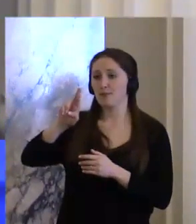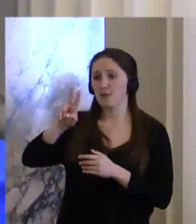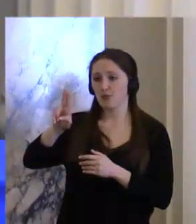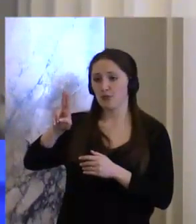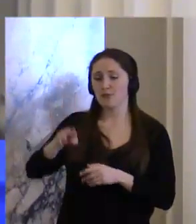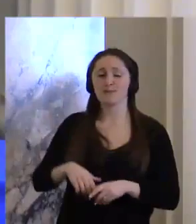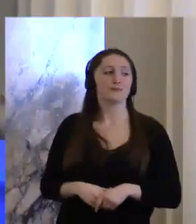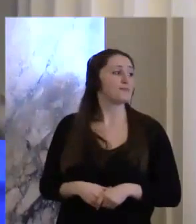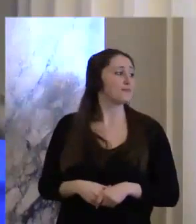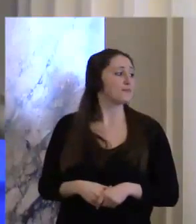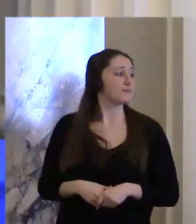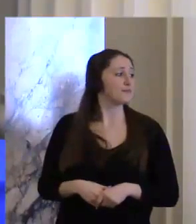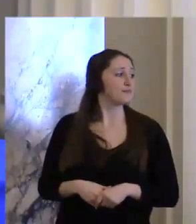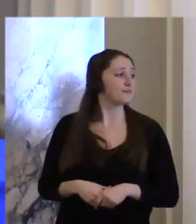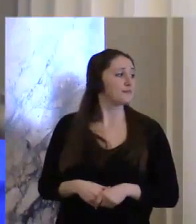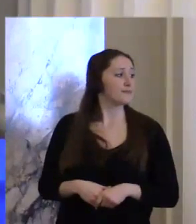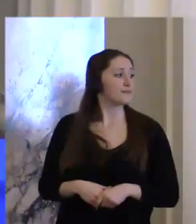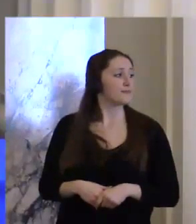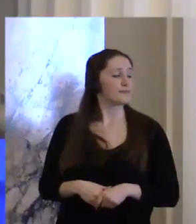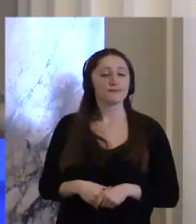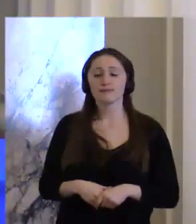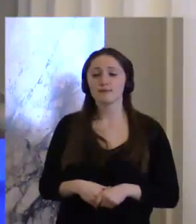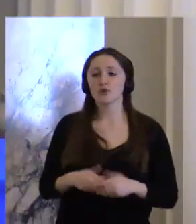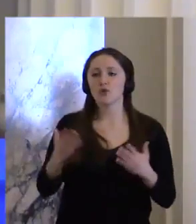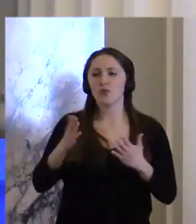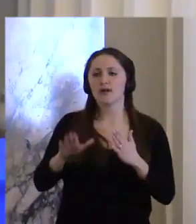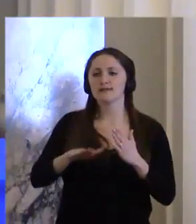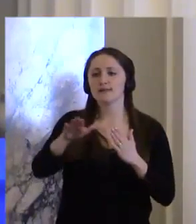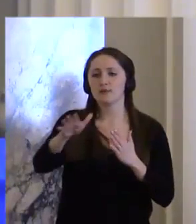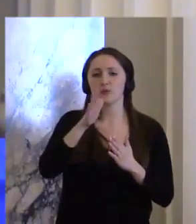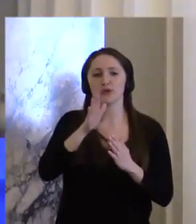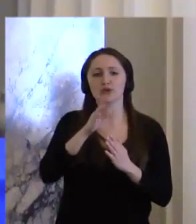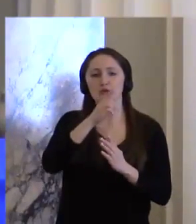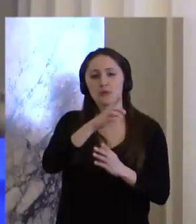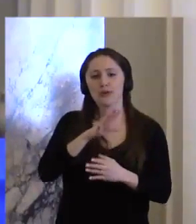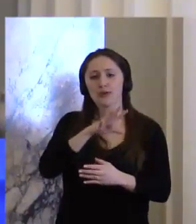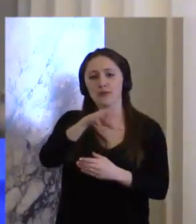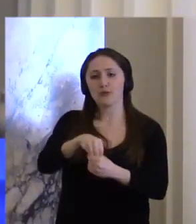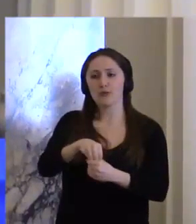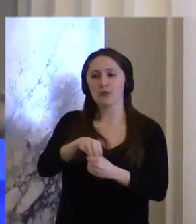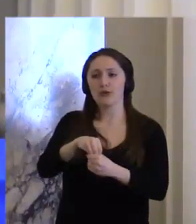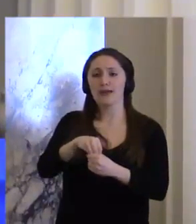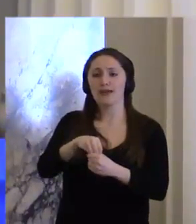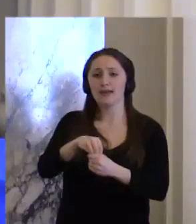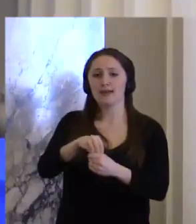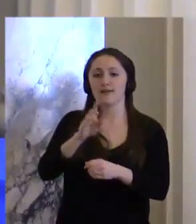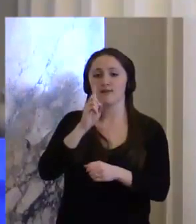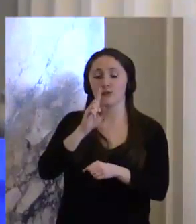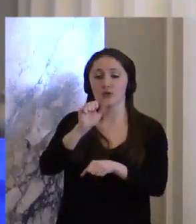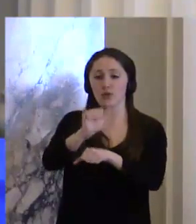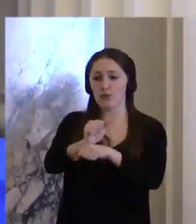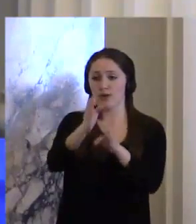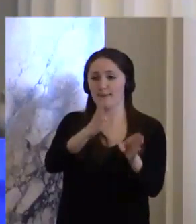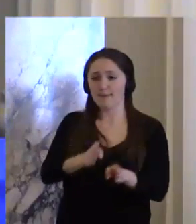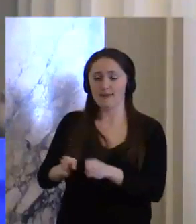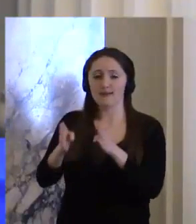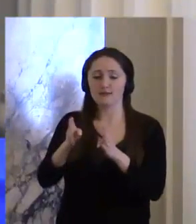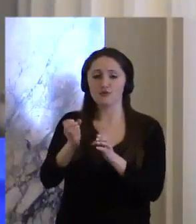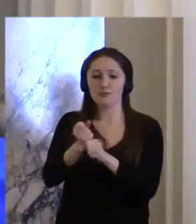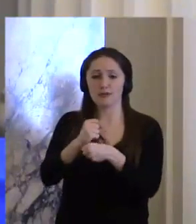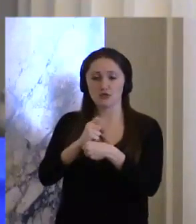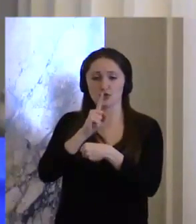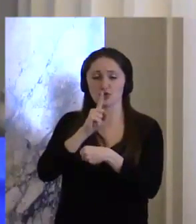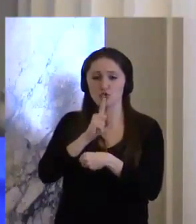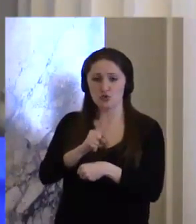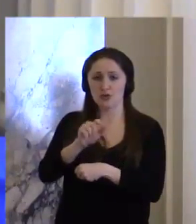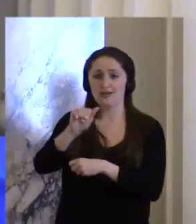¿Qué acciones prevé incluir en el plan de trabajo para, desde las competencias de la SGA,